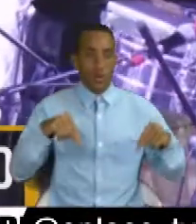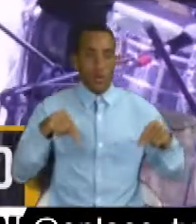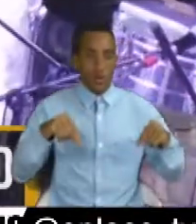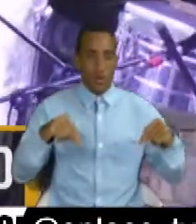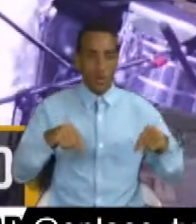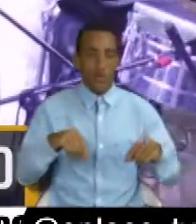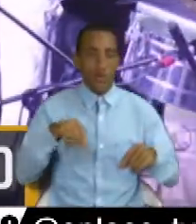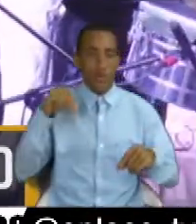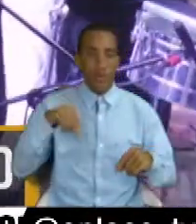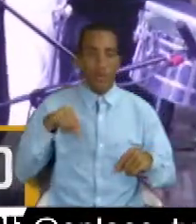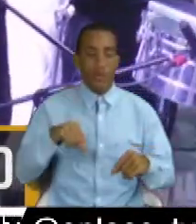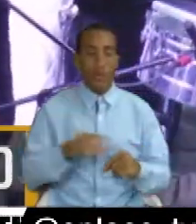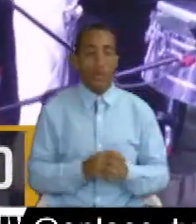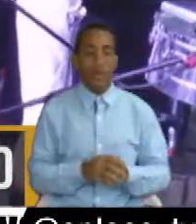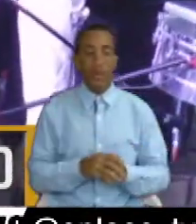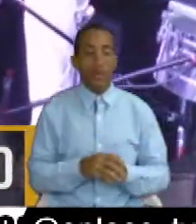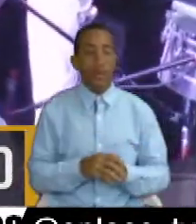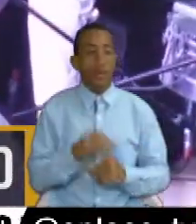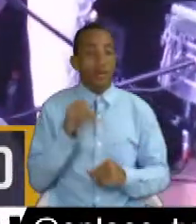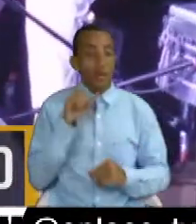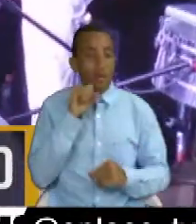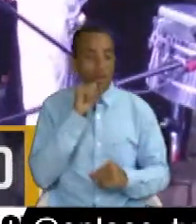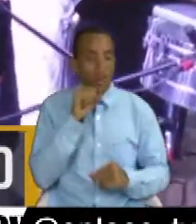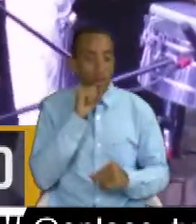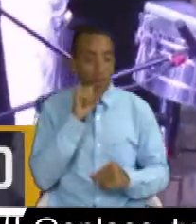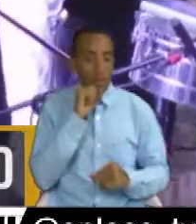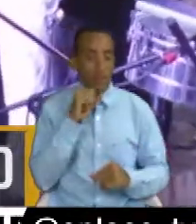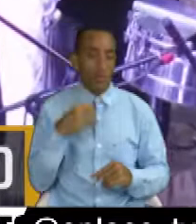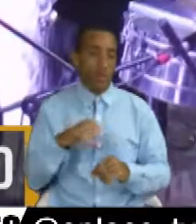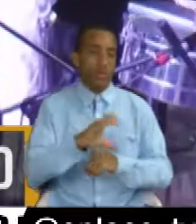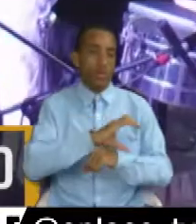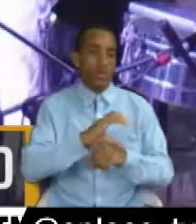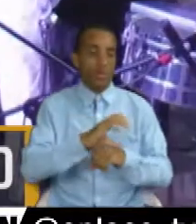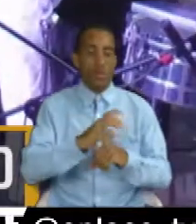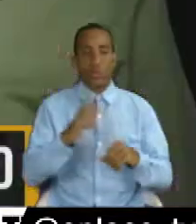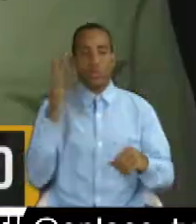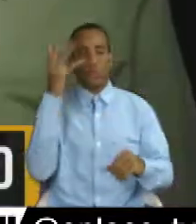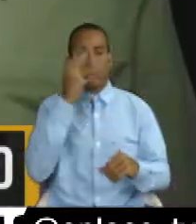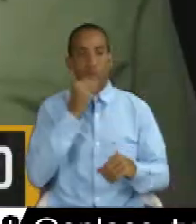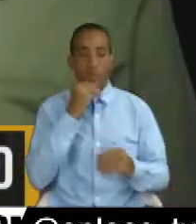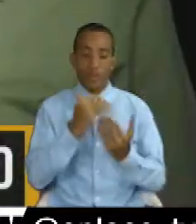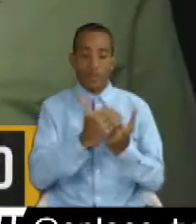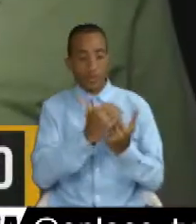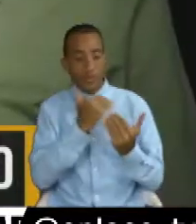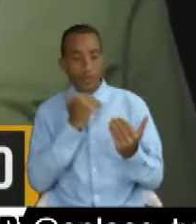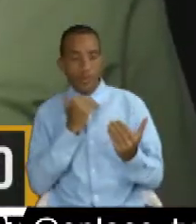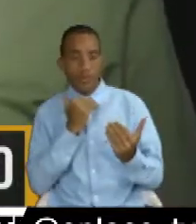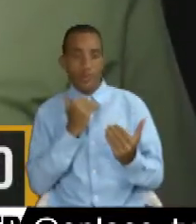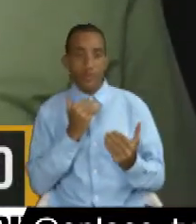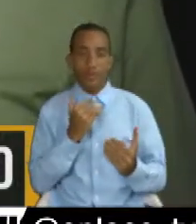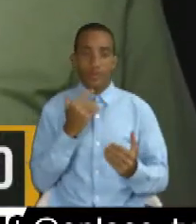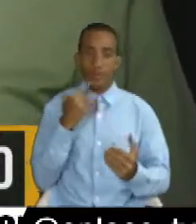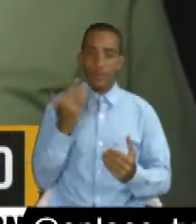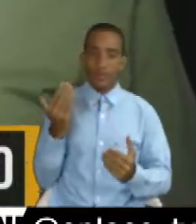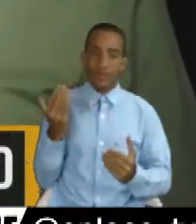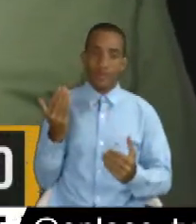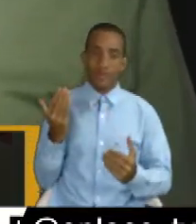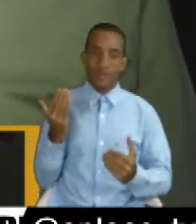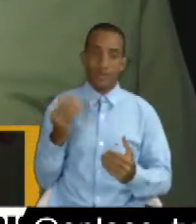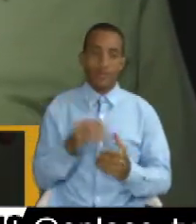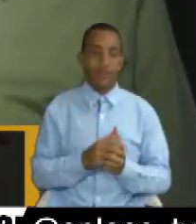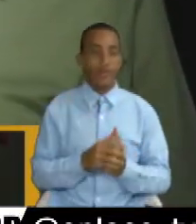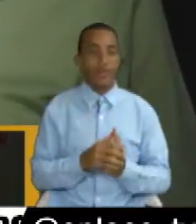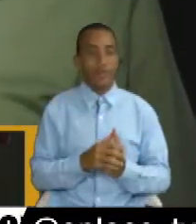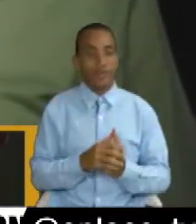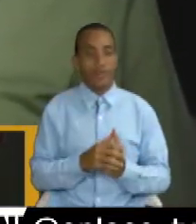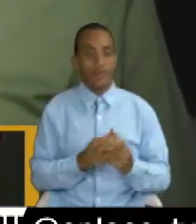y próspera ciudad de Barranca Bermeja, gracias a una invitación que me hace este promisorio